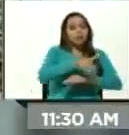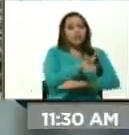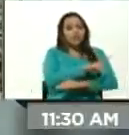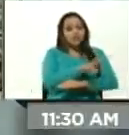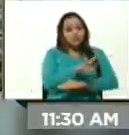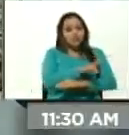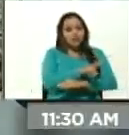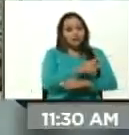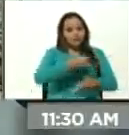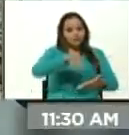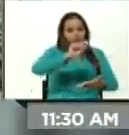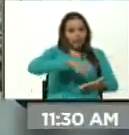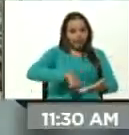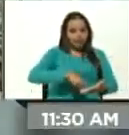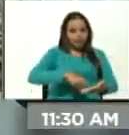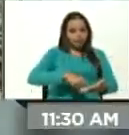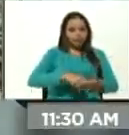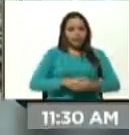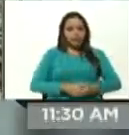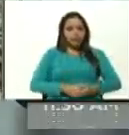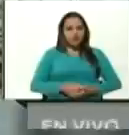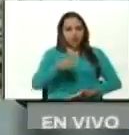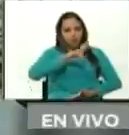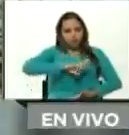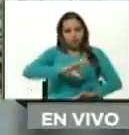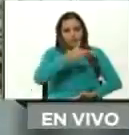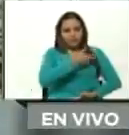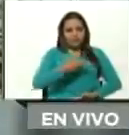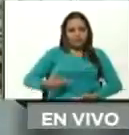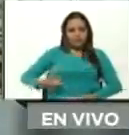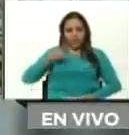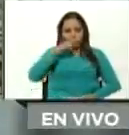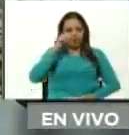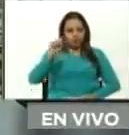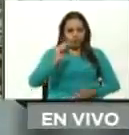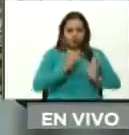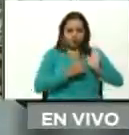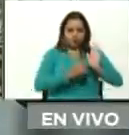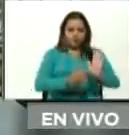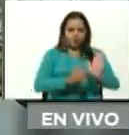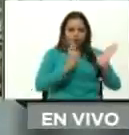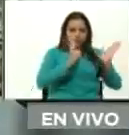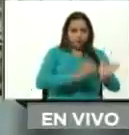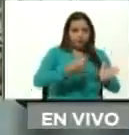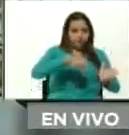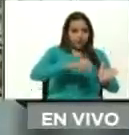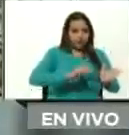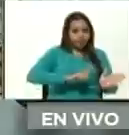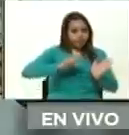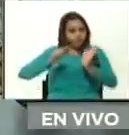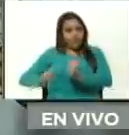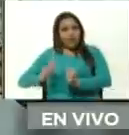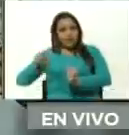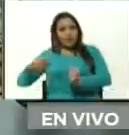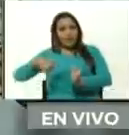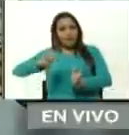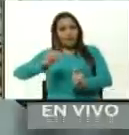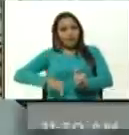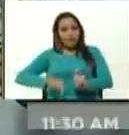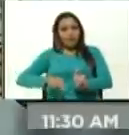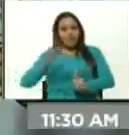Venezuela a través del jefe de Estado, Nicolás Maduro, y del fiscal de la Corte